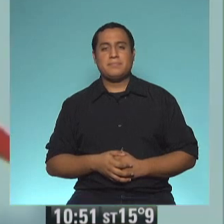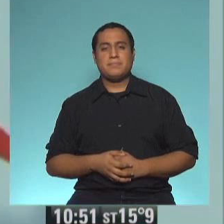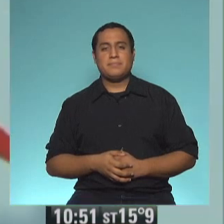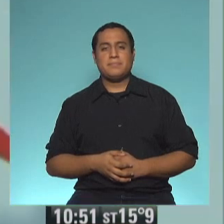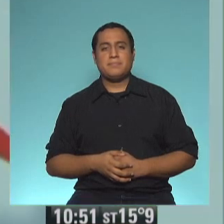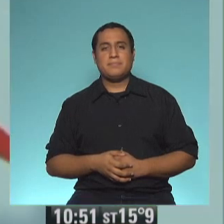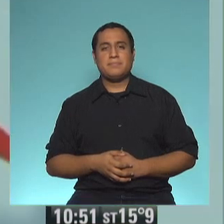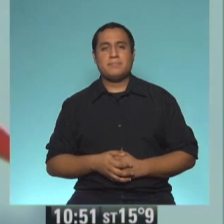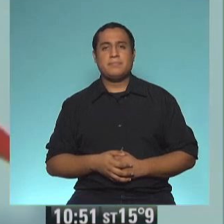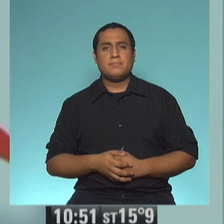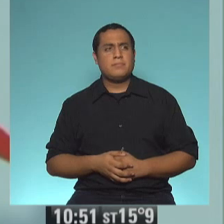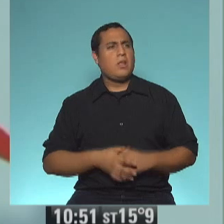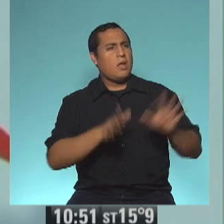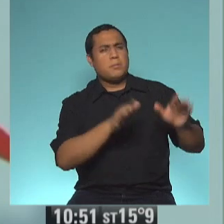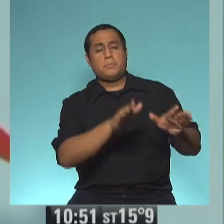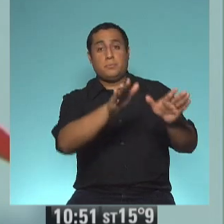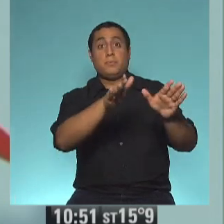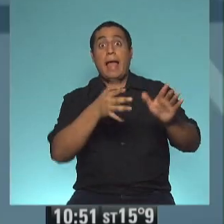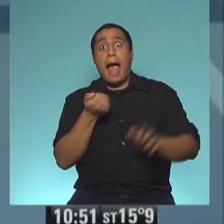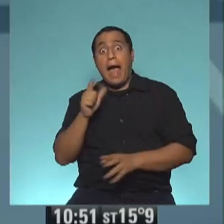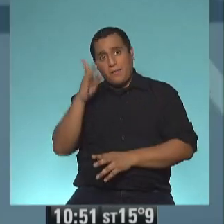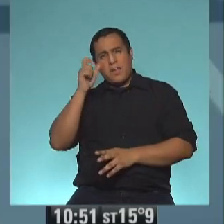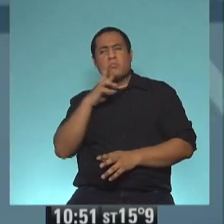el espectáculo confundió alberto